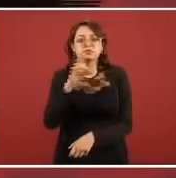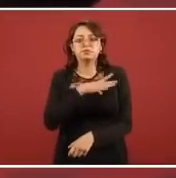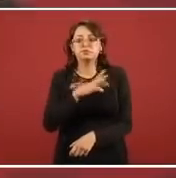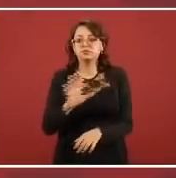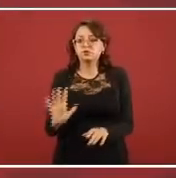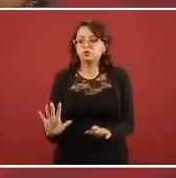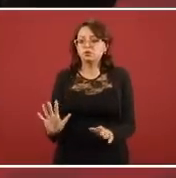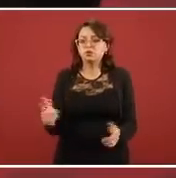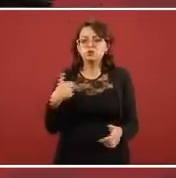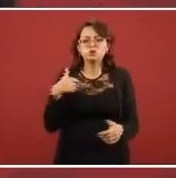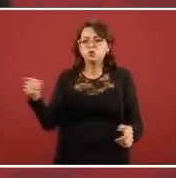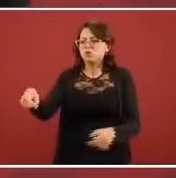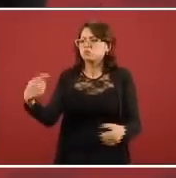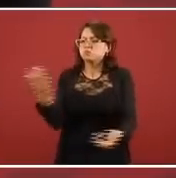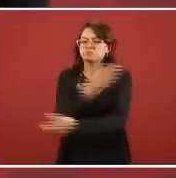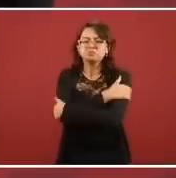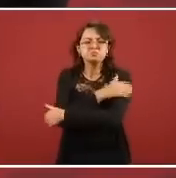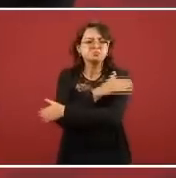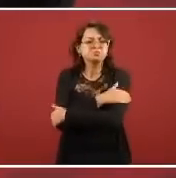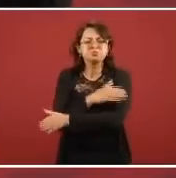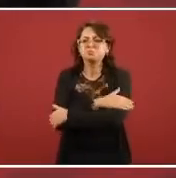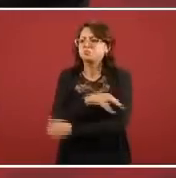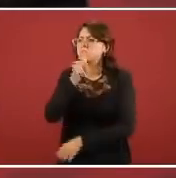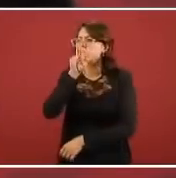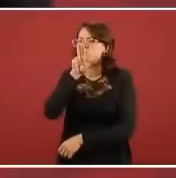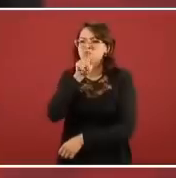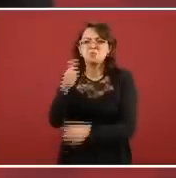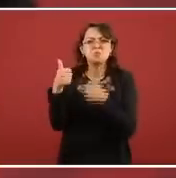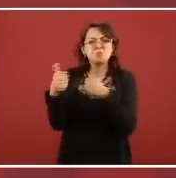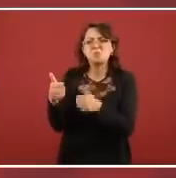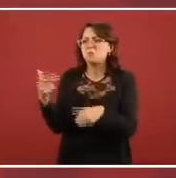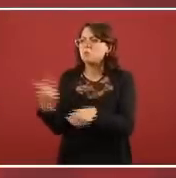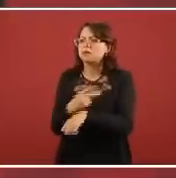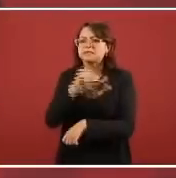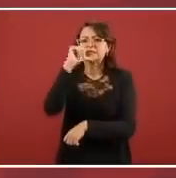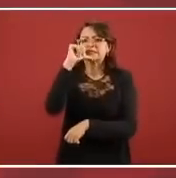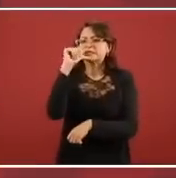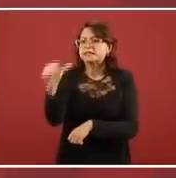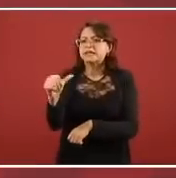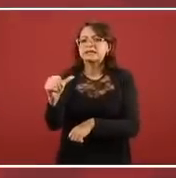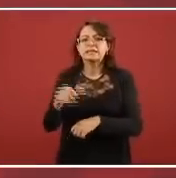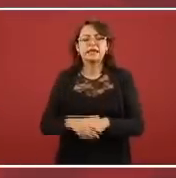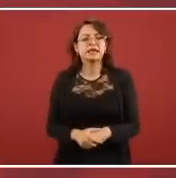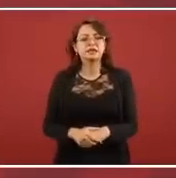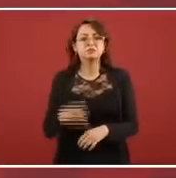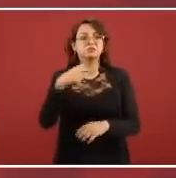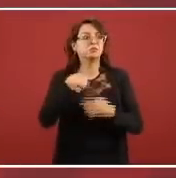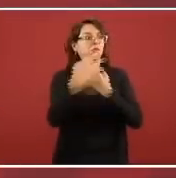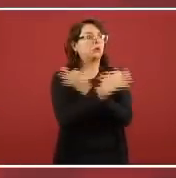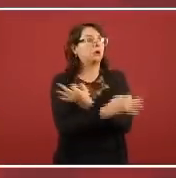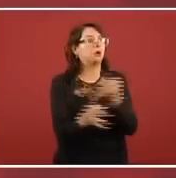Yo le dije, lo abracé, no te preocupes, no pasa nada. Y no, lo dije.